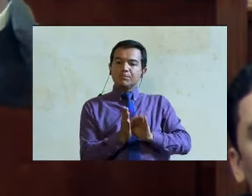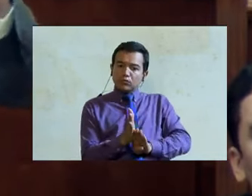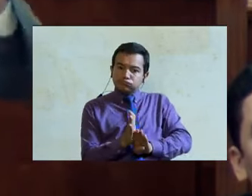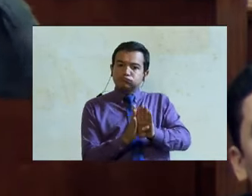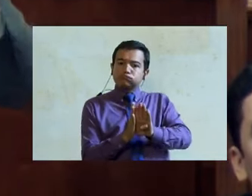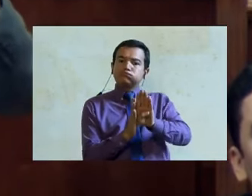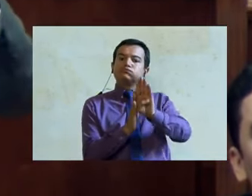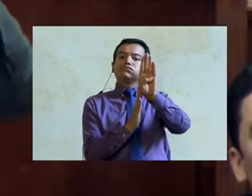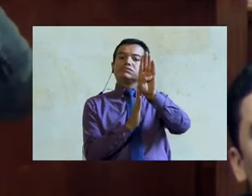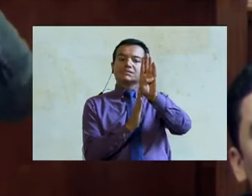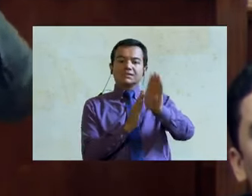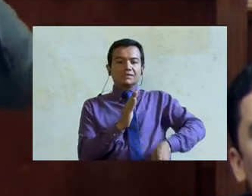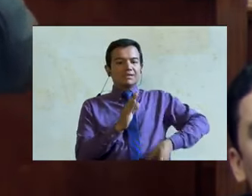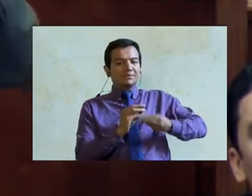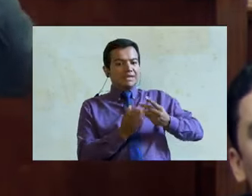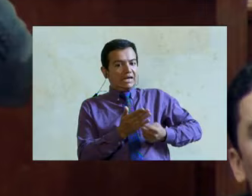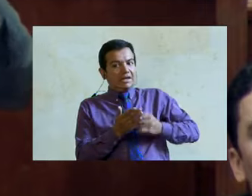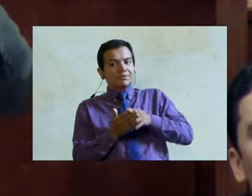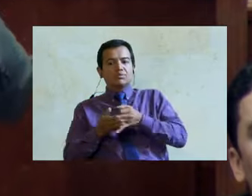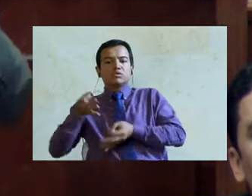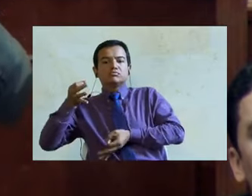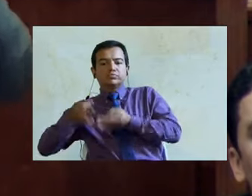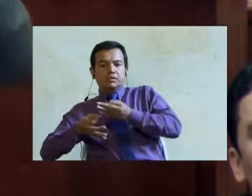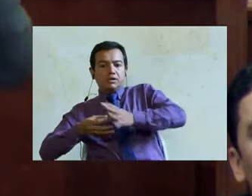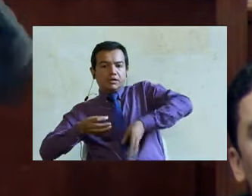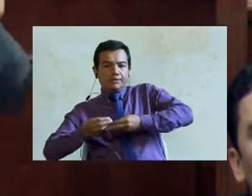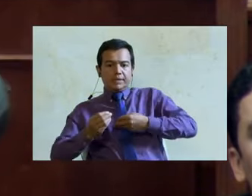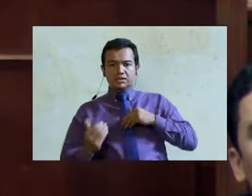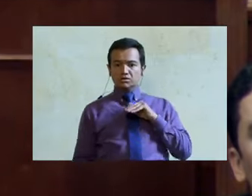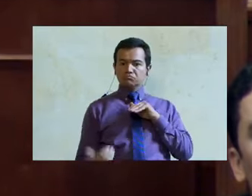jurisd sino Igualmente en